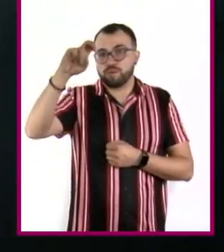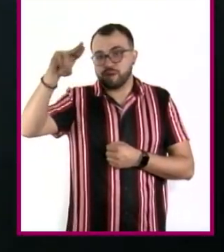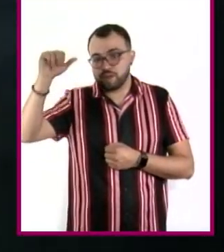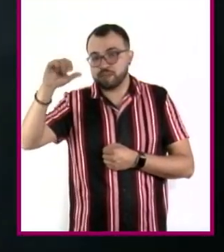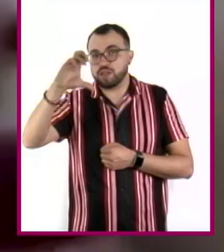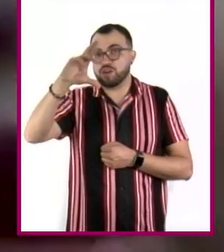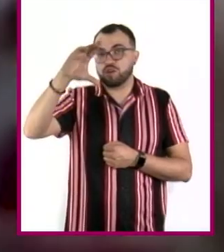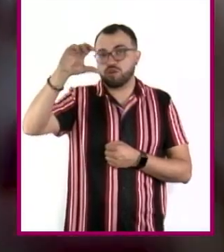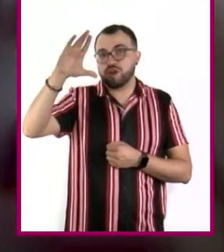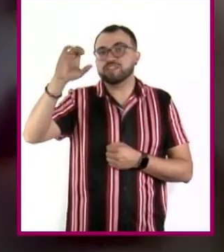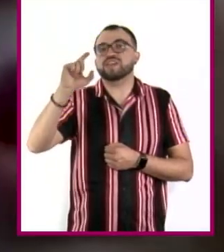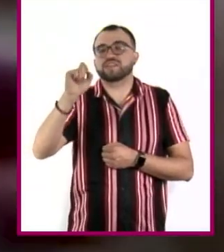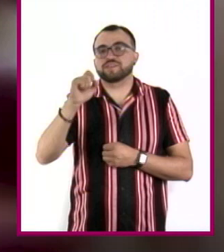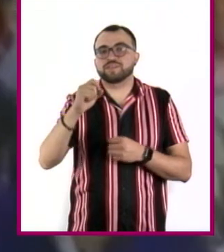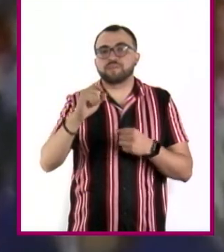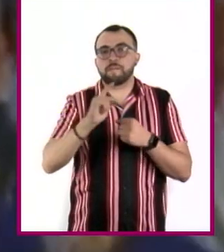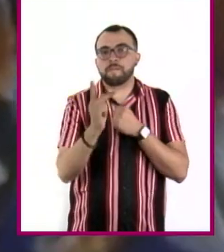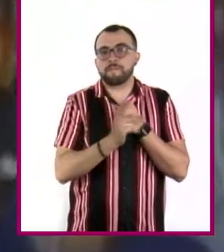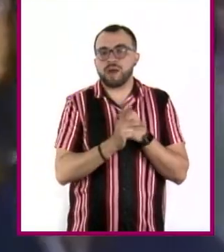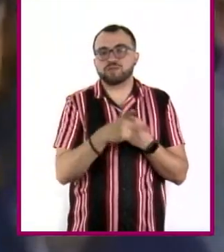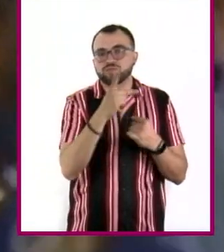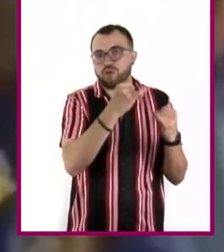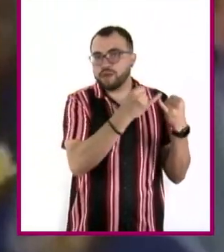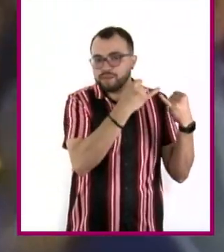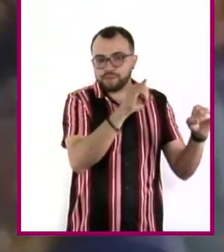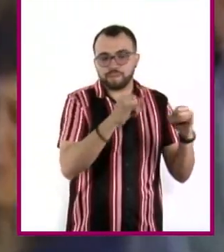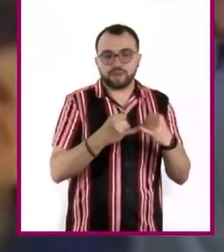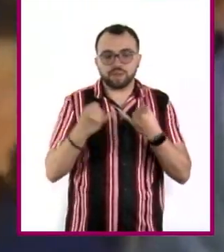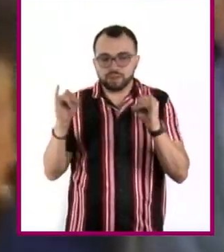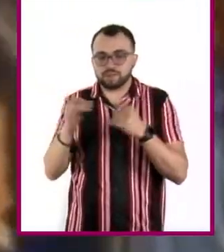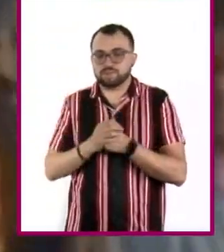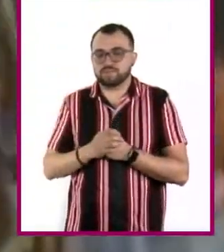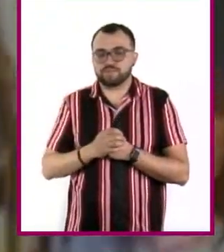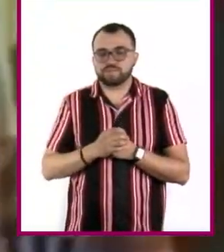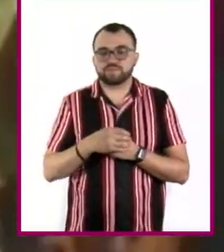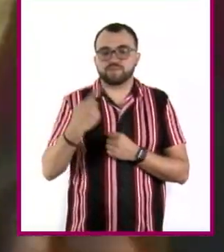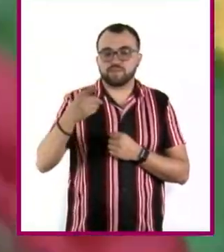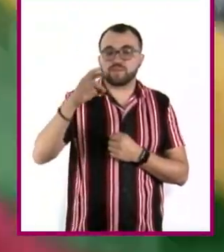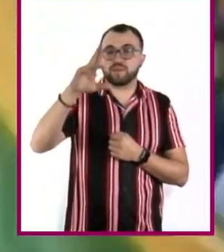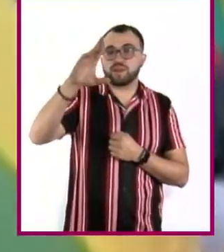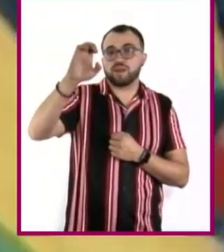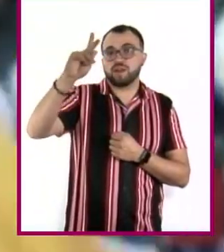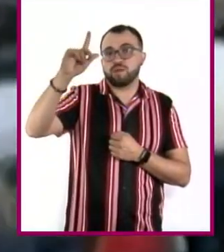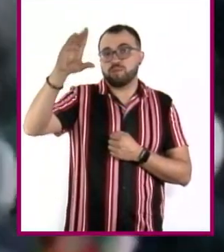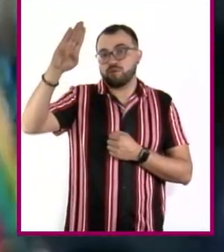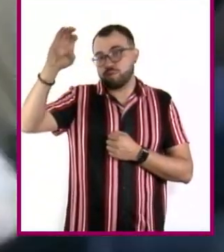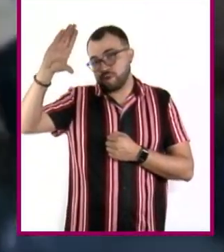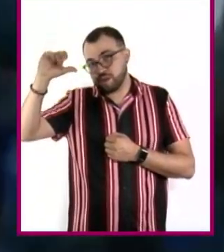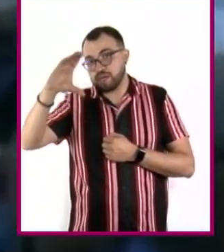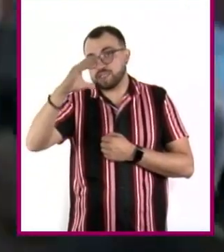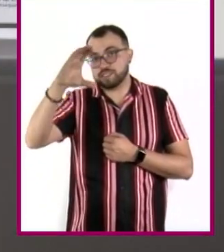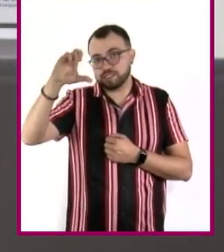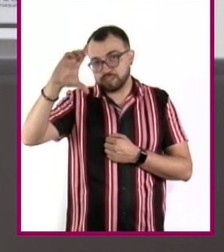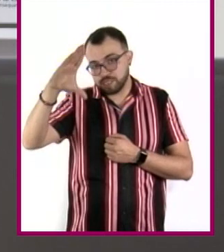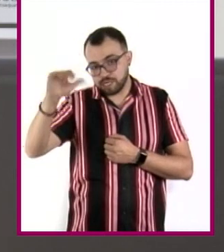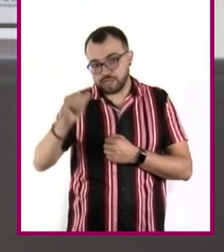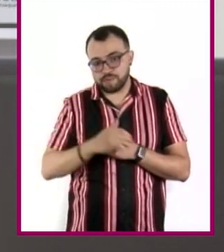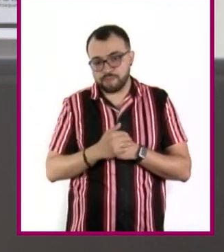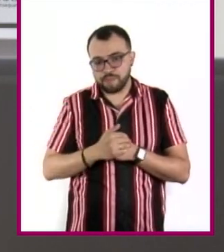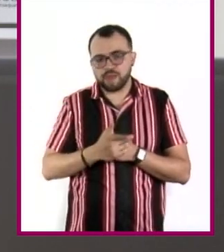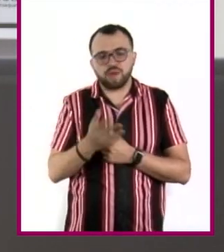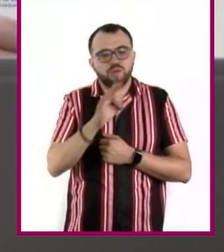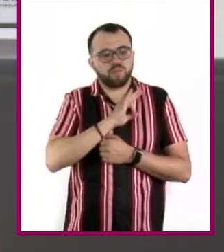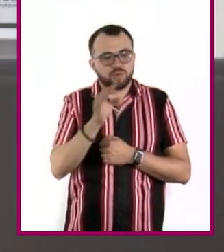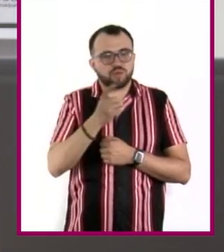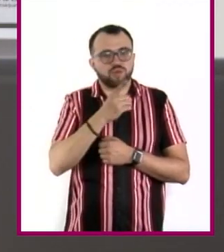como estados independientes, o la división de Checoslovaquia en República Checa y República Eslovaca. Entonces,